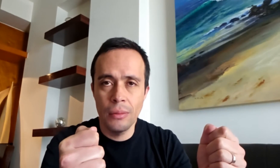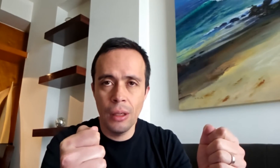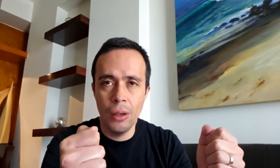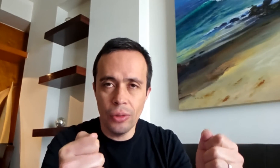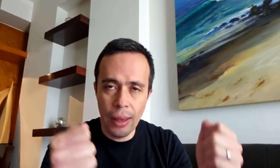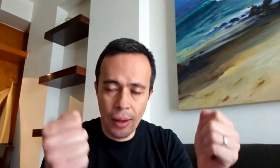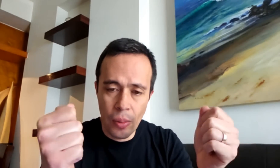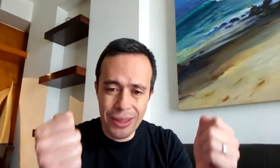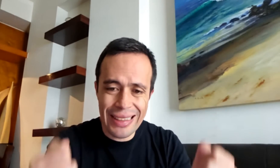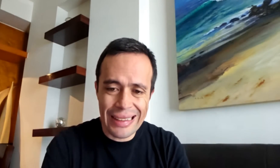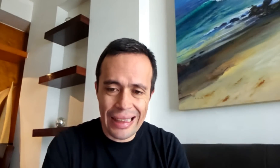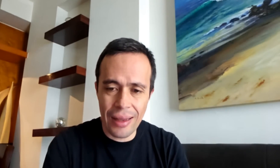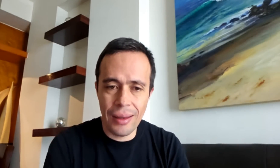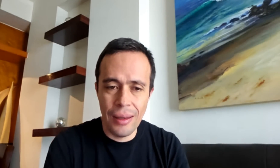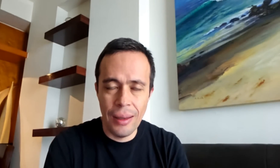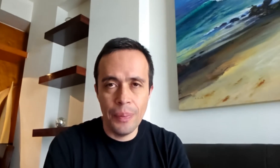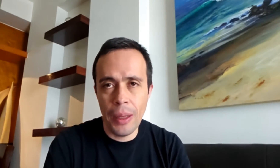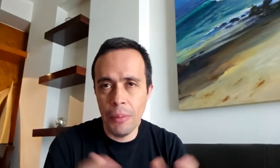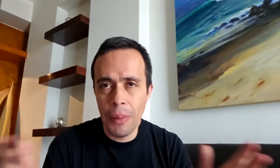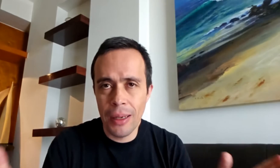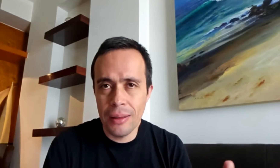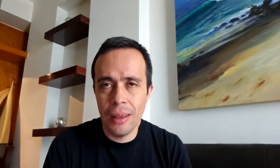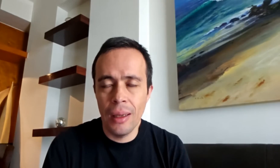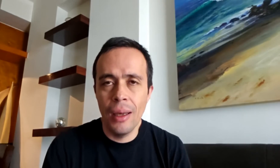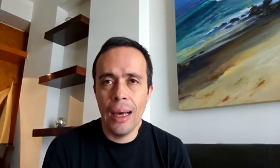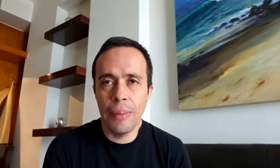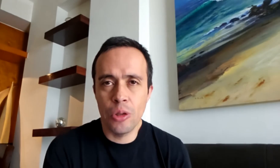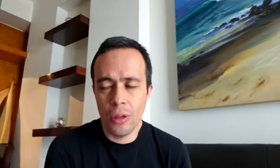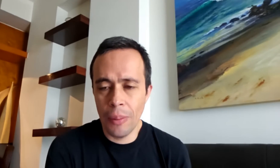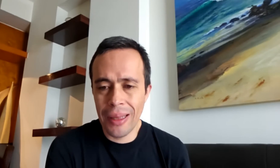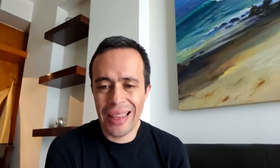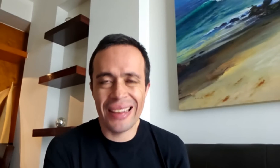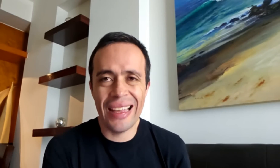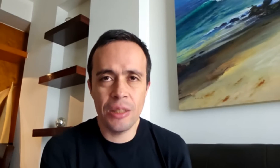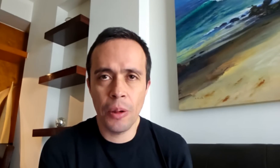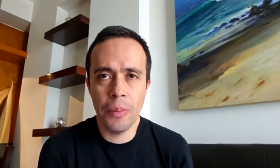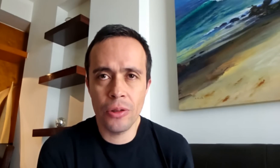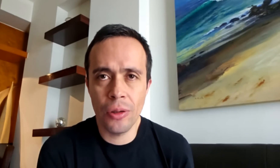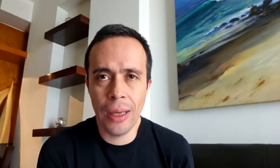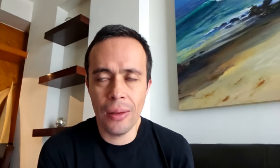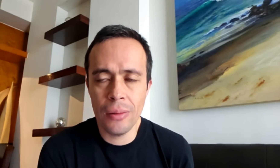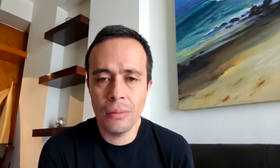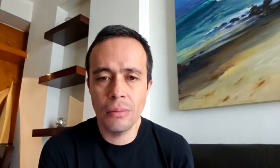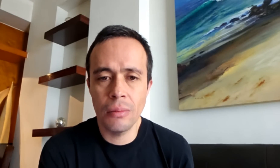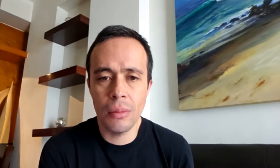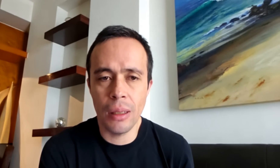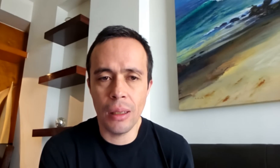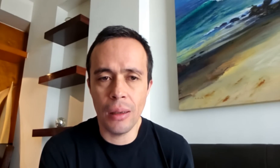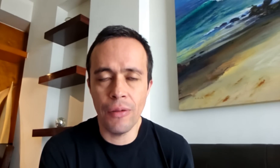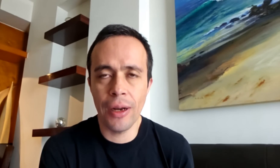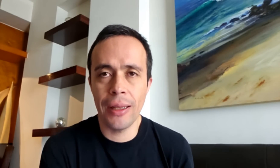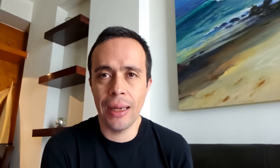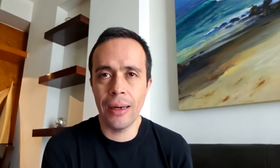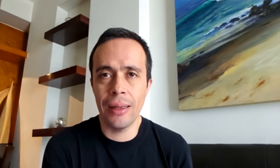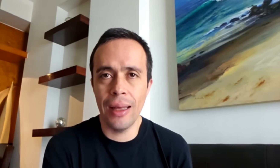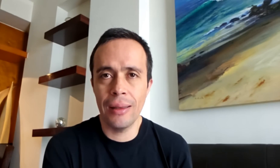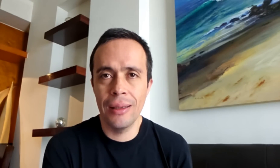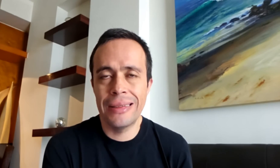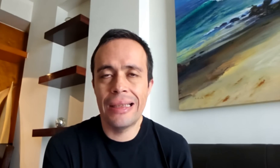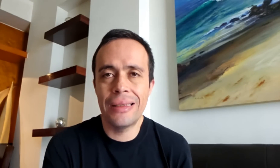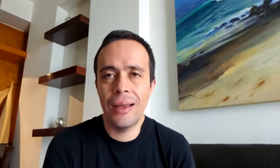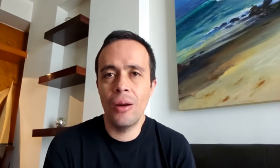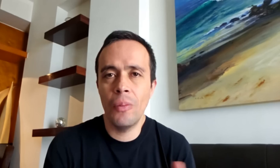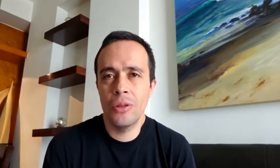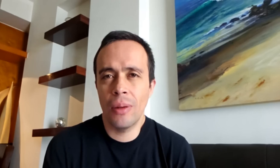trofeo. Lo tienen como estandarte y me parece absolutamente desproporcionado y fuera de la